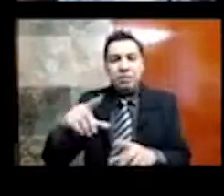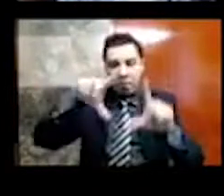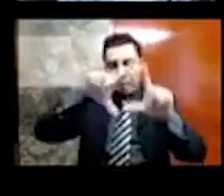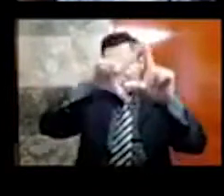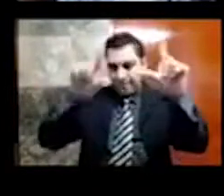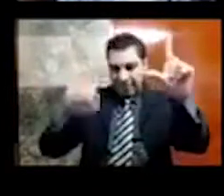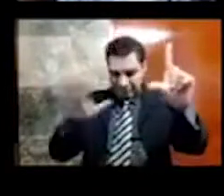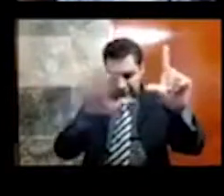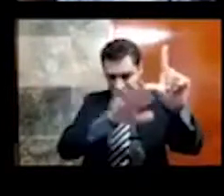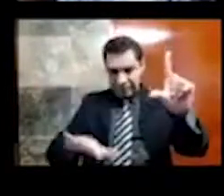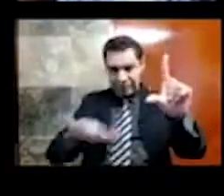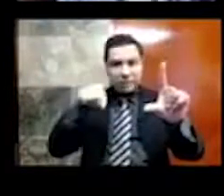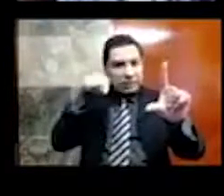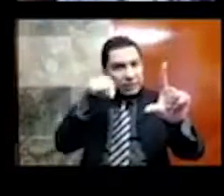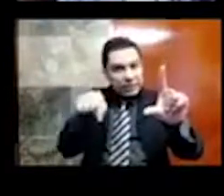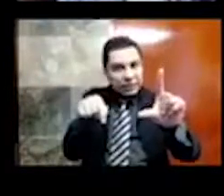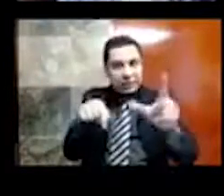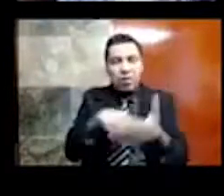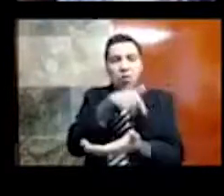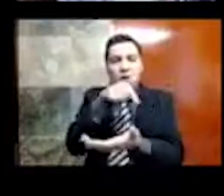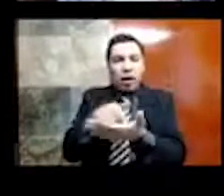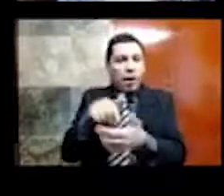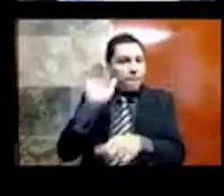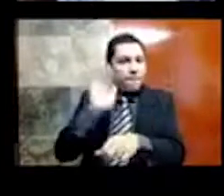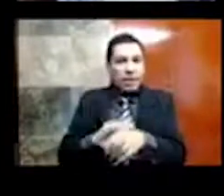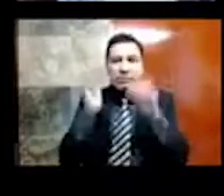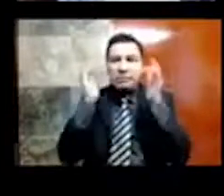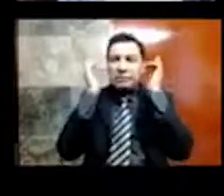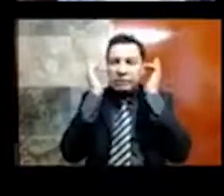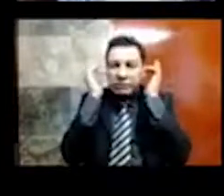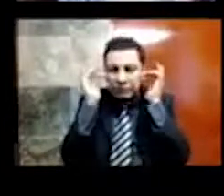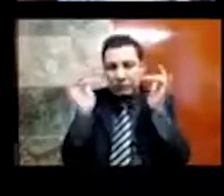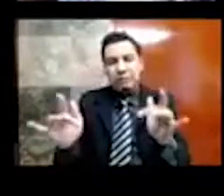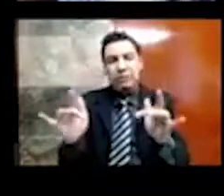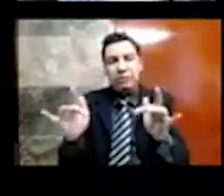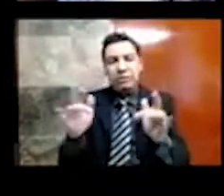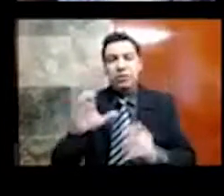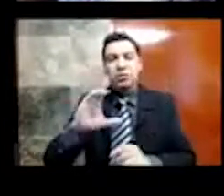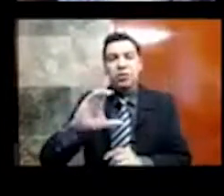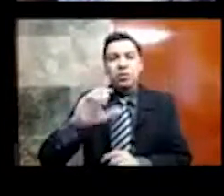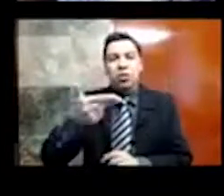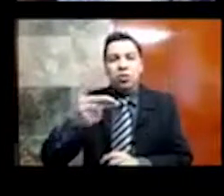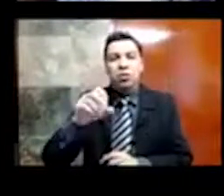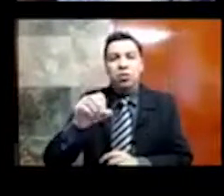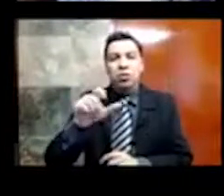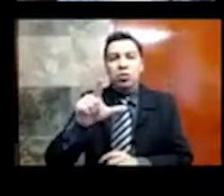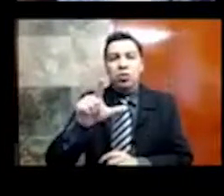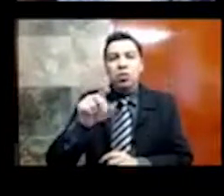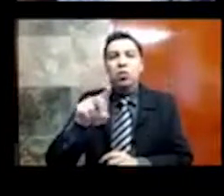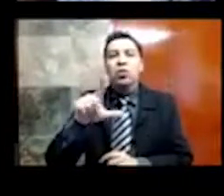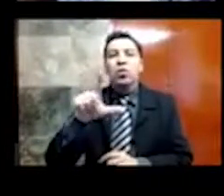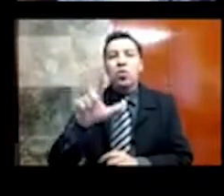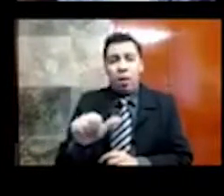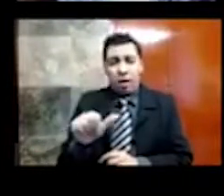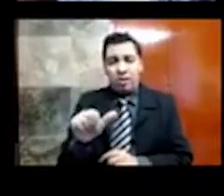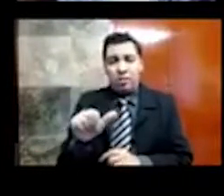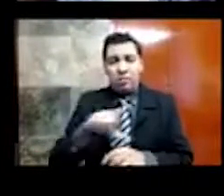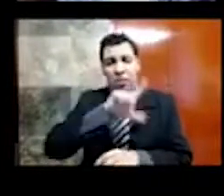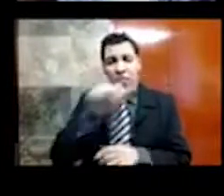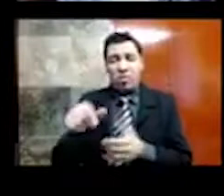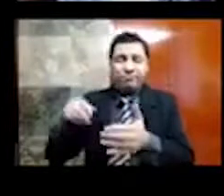una envidia, y además hay otra cosa, los cholultecas son conquistados por los huejotzincas y casi un